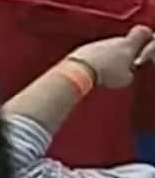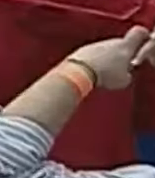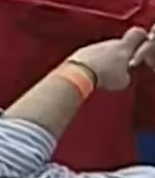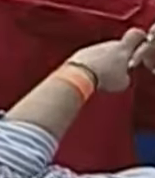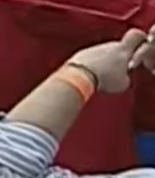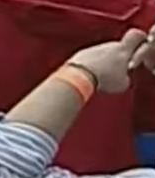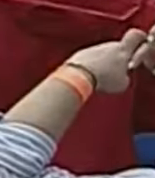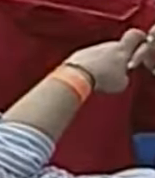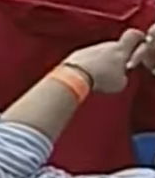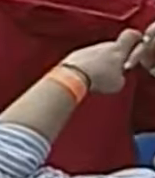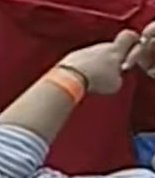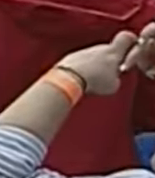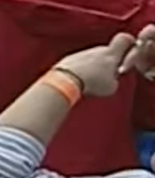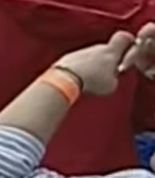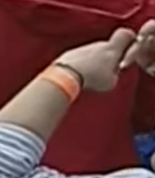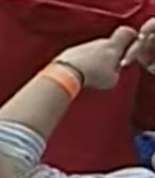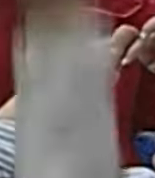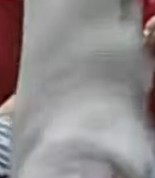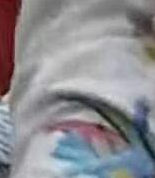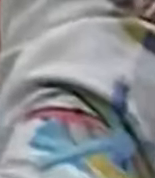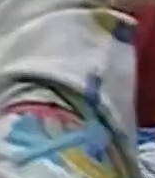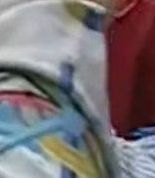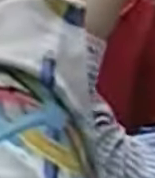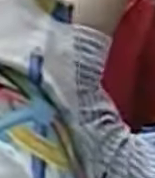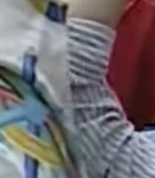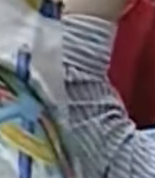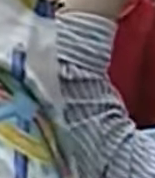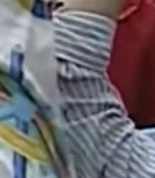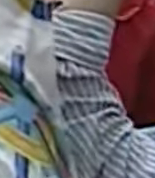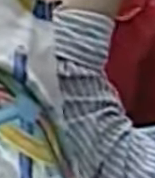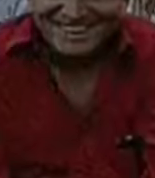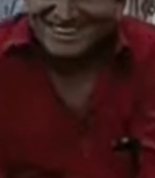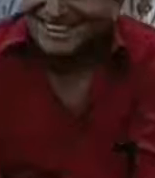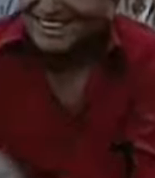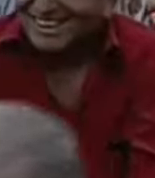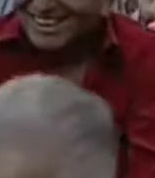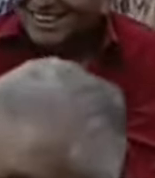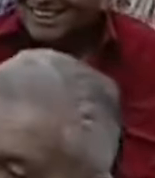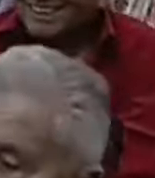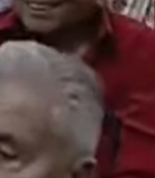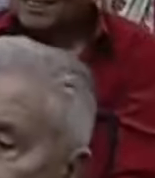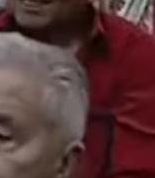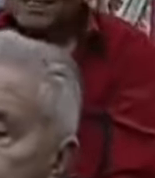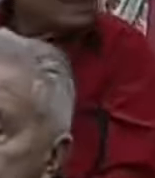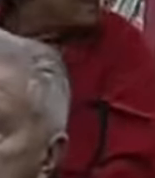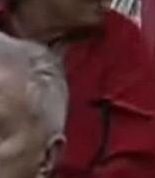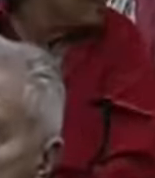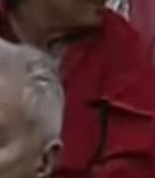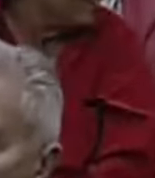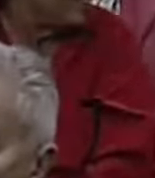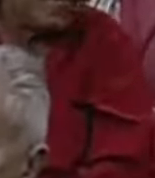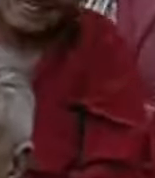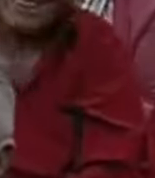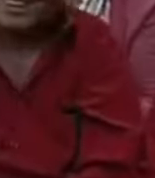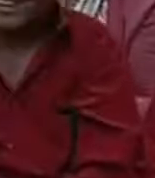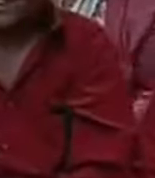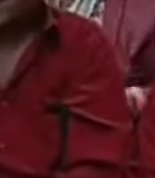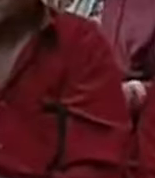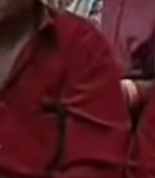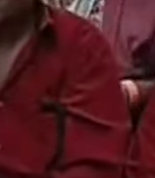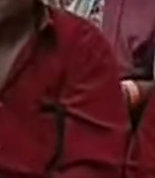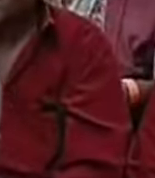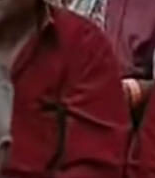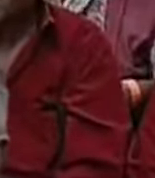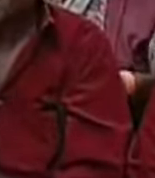En este mismo orden, llamó a unificar las alianzas con todos los sectores productivos, así como de creencias religiosas y culturales